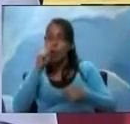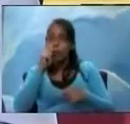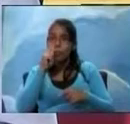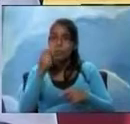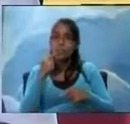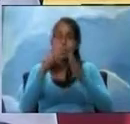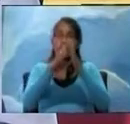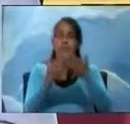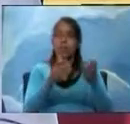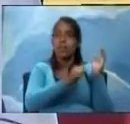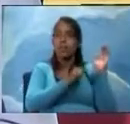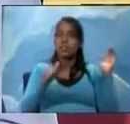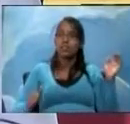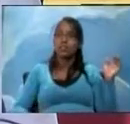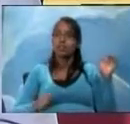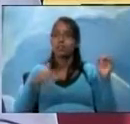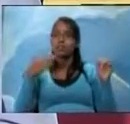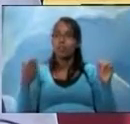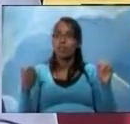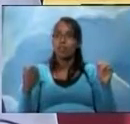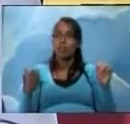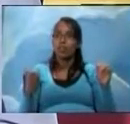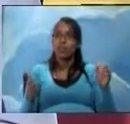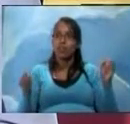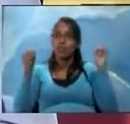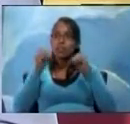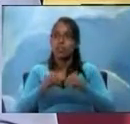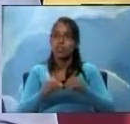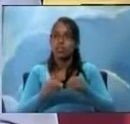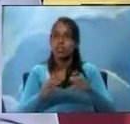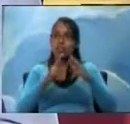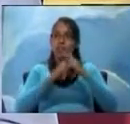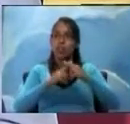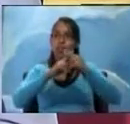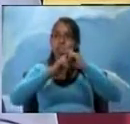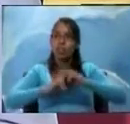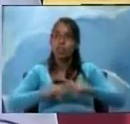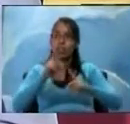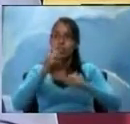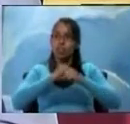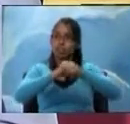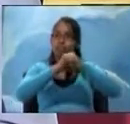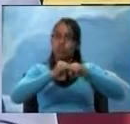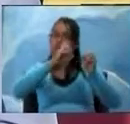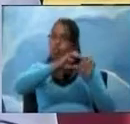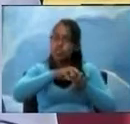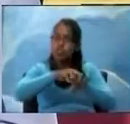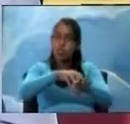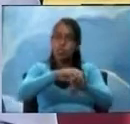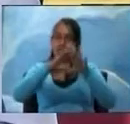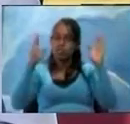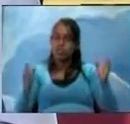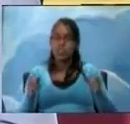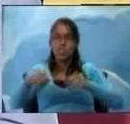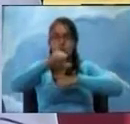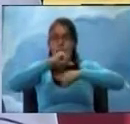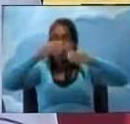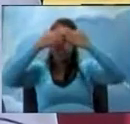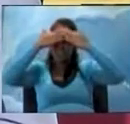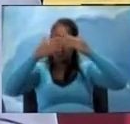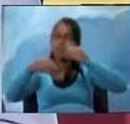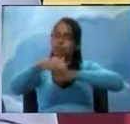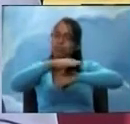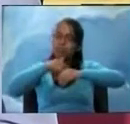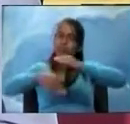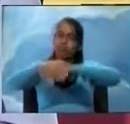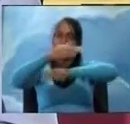Biblia, dice la palabra del Señor, que lo montó en su cabalgadura y lo llevó al mesón, lo vendó y le echó aceite,